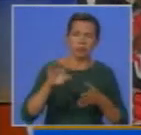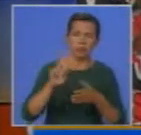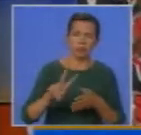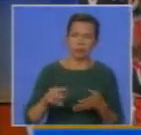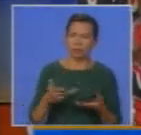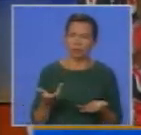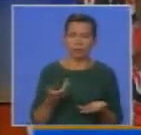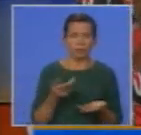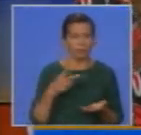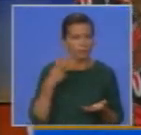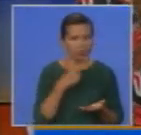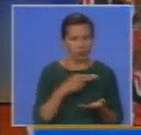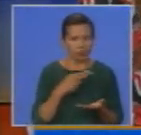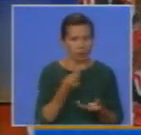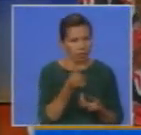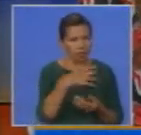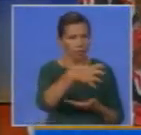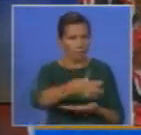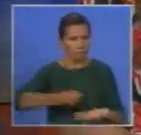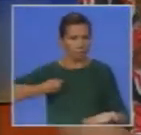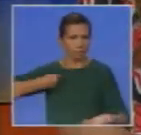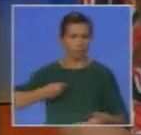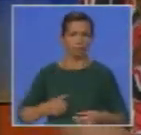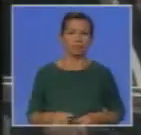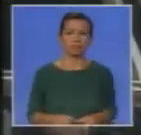servicios desde Ecuador a Venezuela.